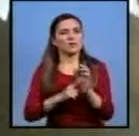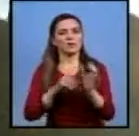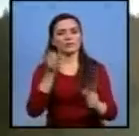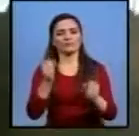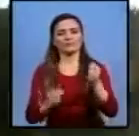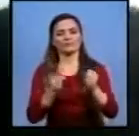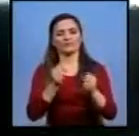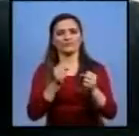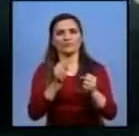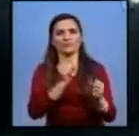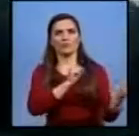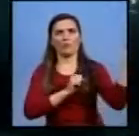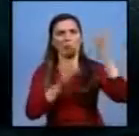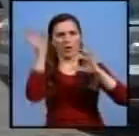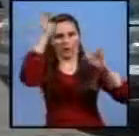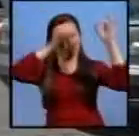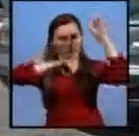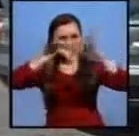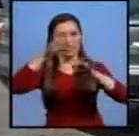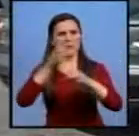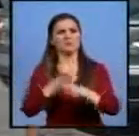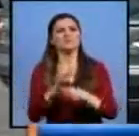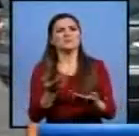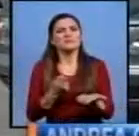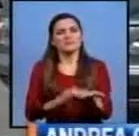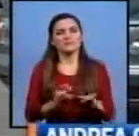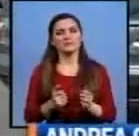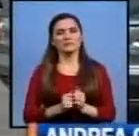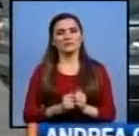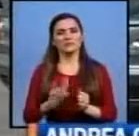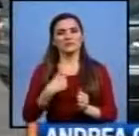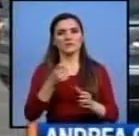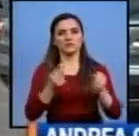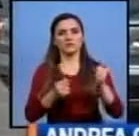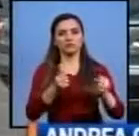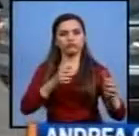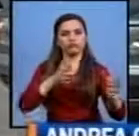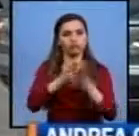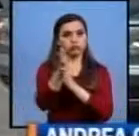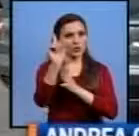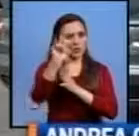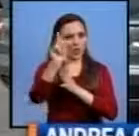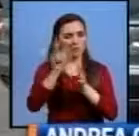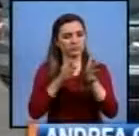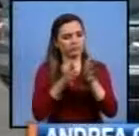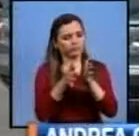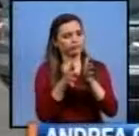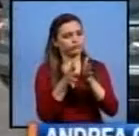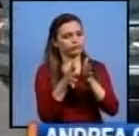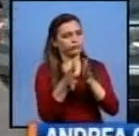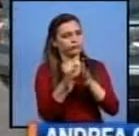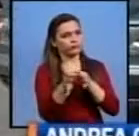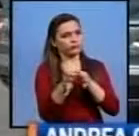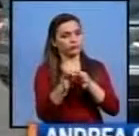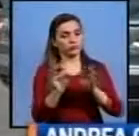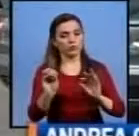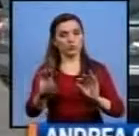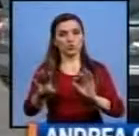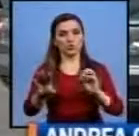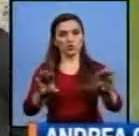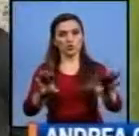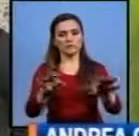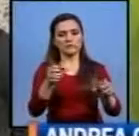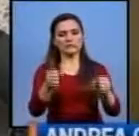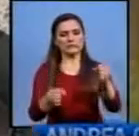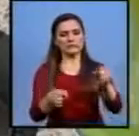cuando estás conduciendo el vehículo? Te le recomendamos bajar la velocidad, disminuir la velocidad, prender las luces, ir muy despacio en la